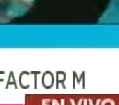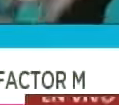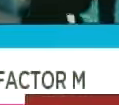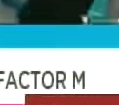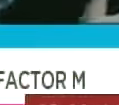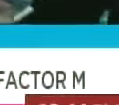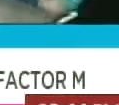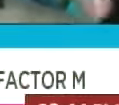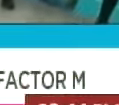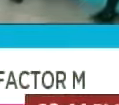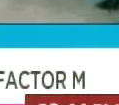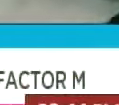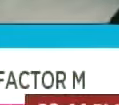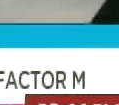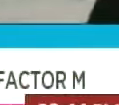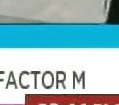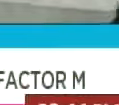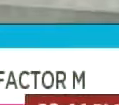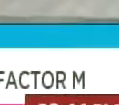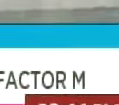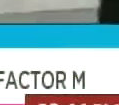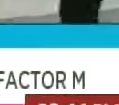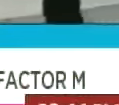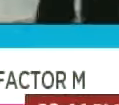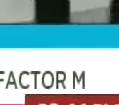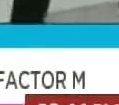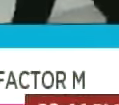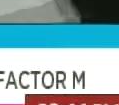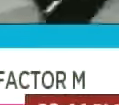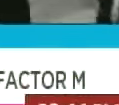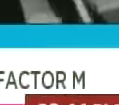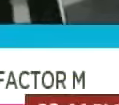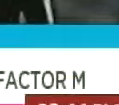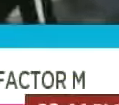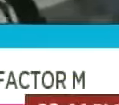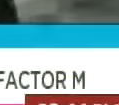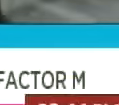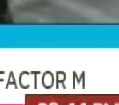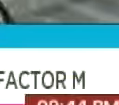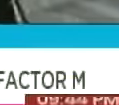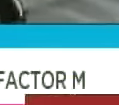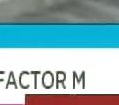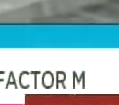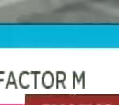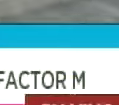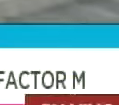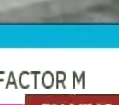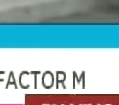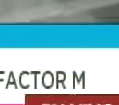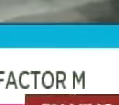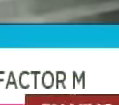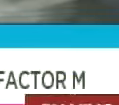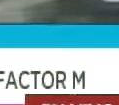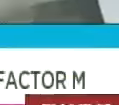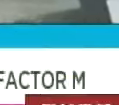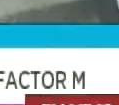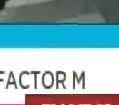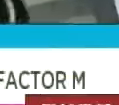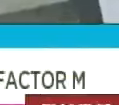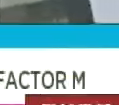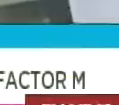Nicolás Maduro. Haremos historia el 28 de julio. Bien tempranito yo salgo a